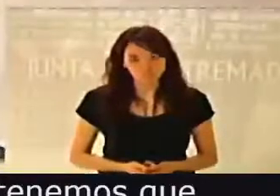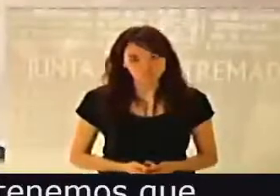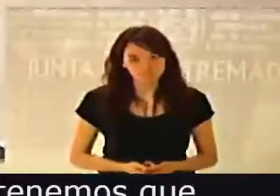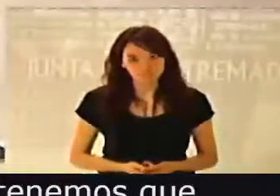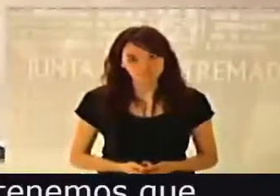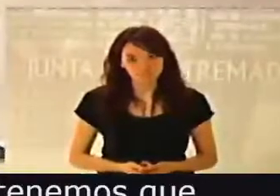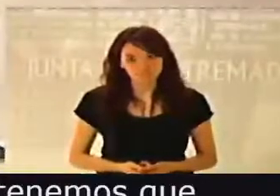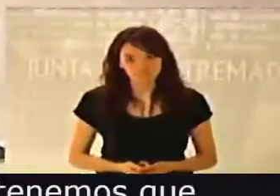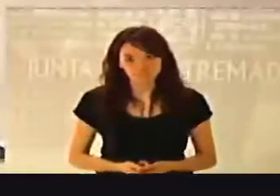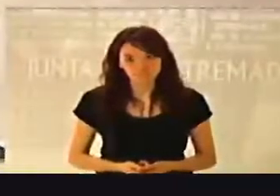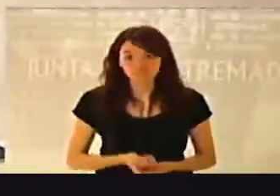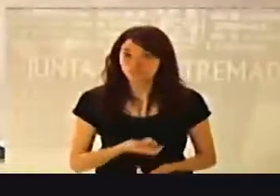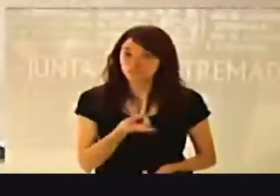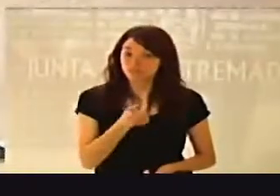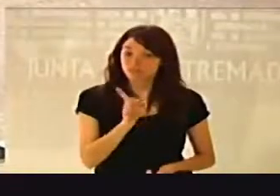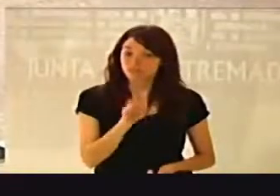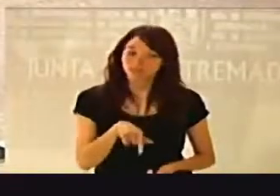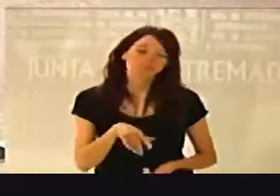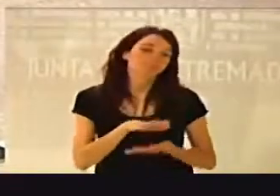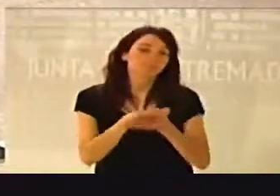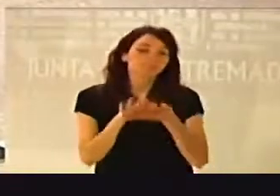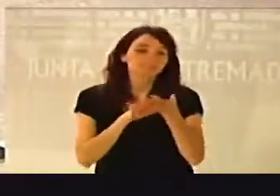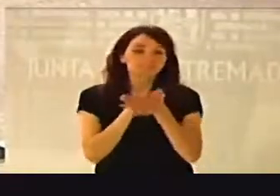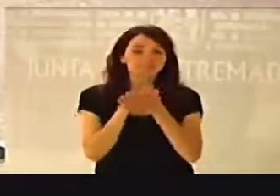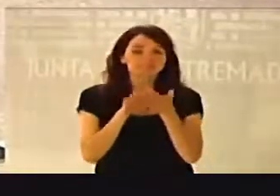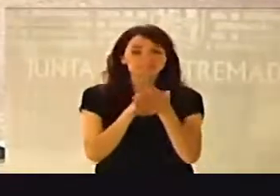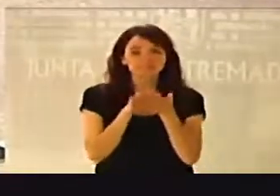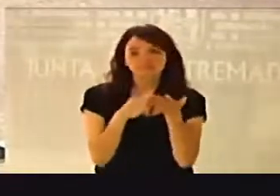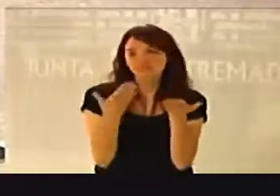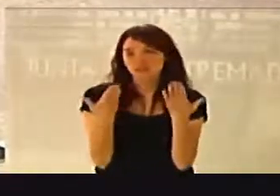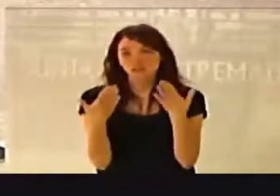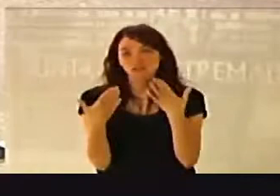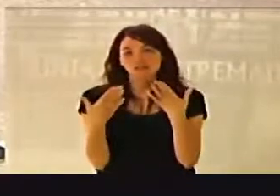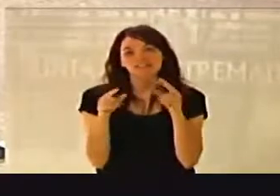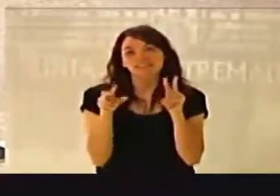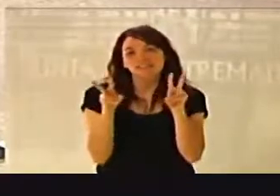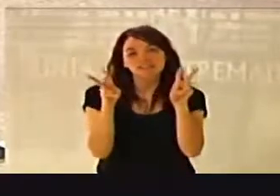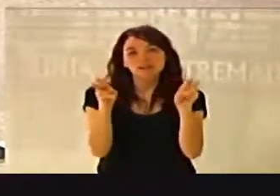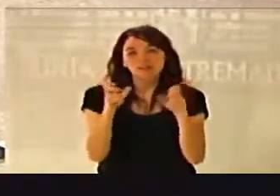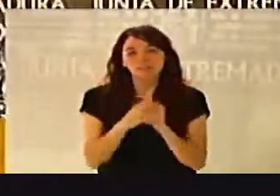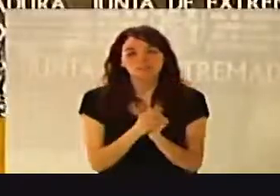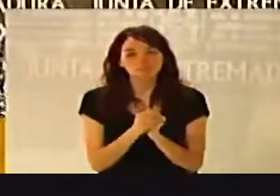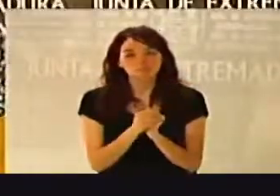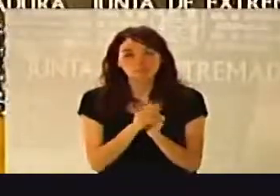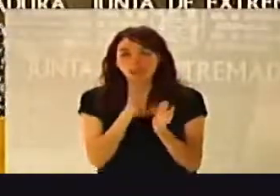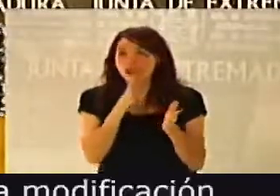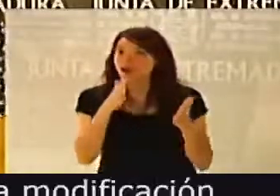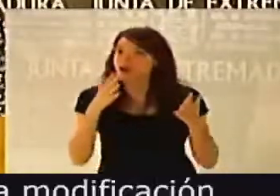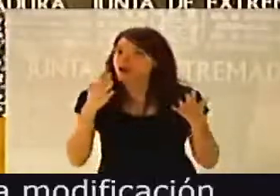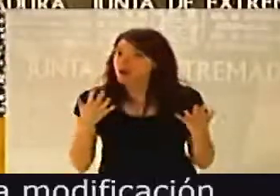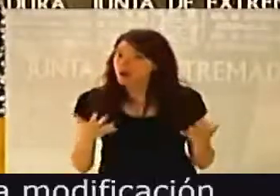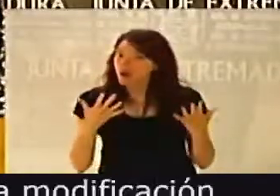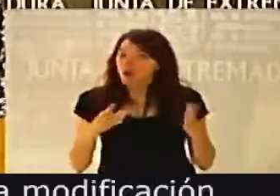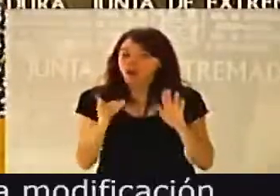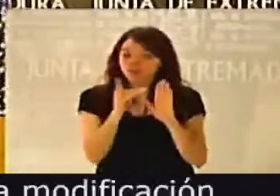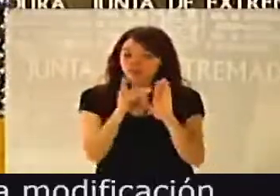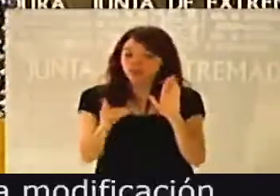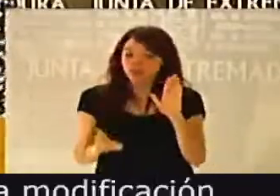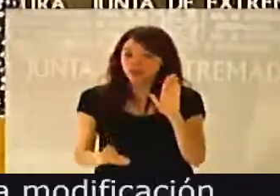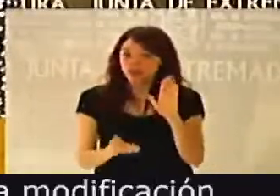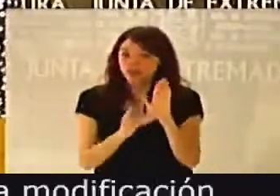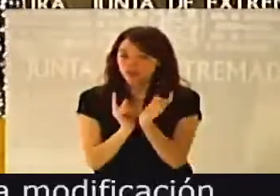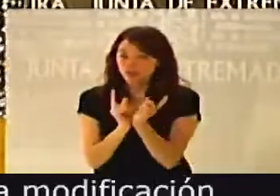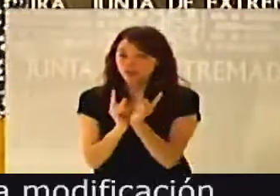Hemos estado comentando en primera lectura la modificación puntual que vamos a hacer del decreto por el